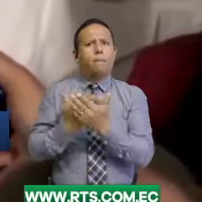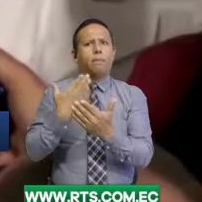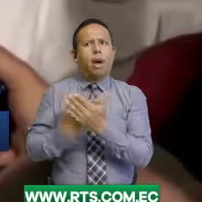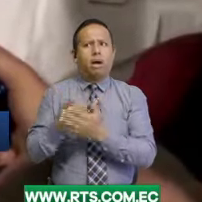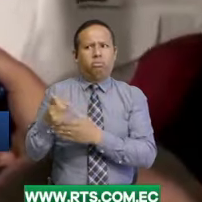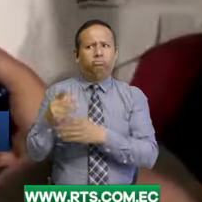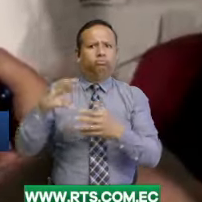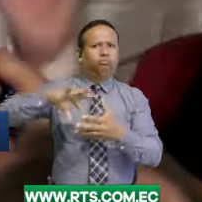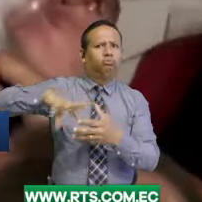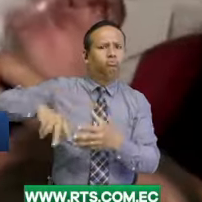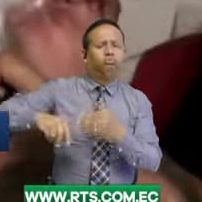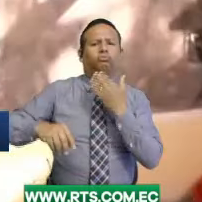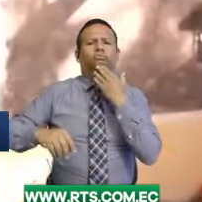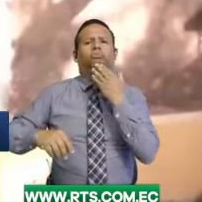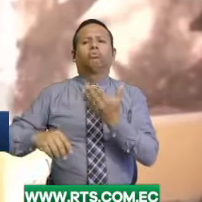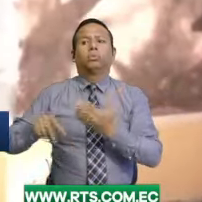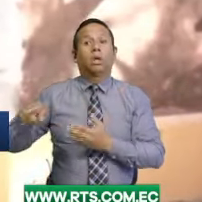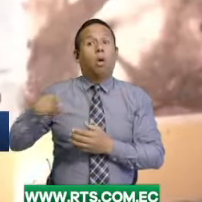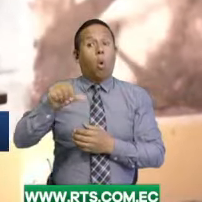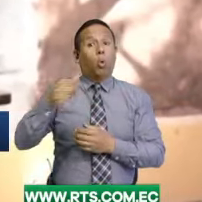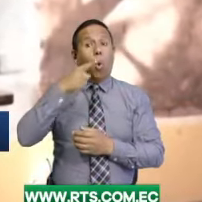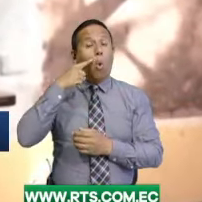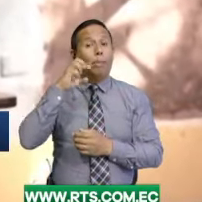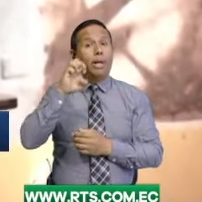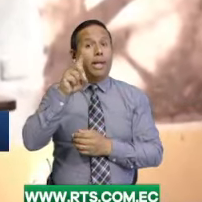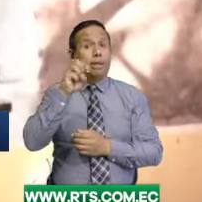ella, Edmundo González habría sido elegido con